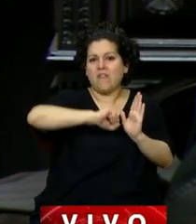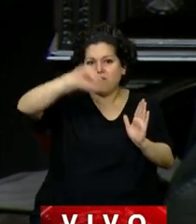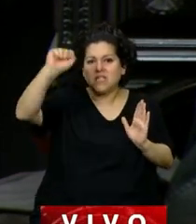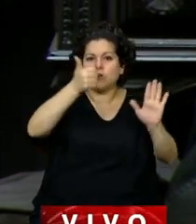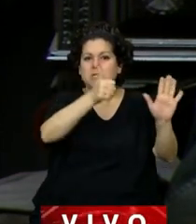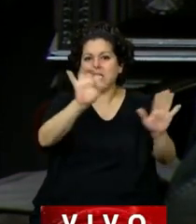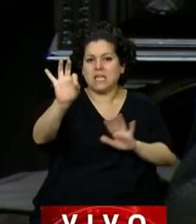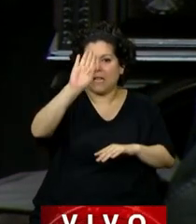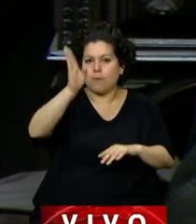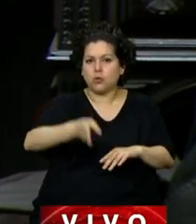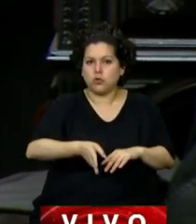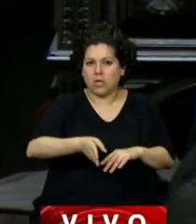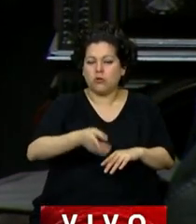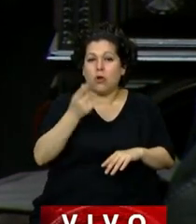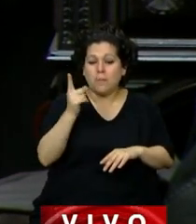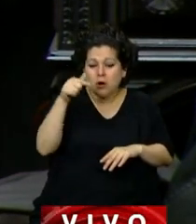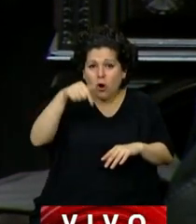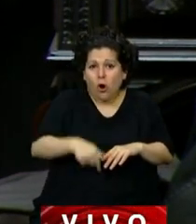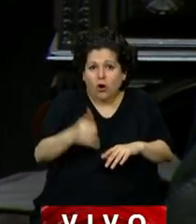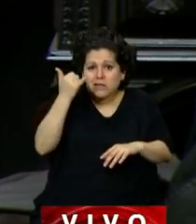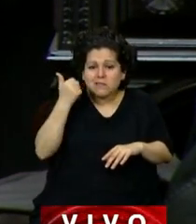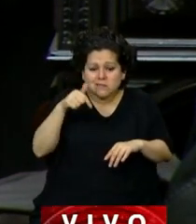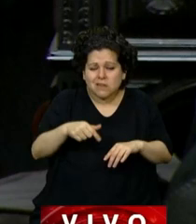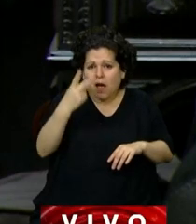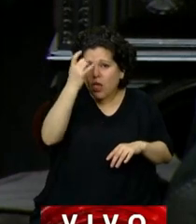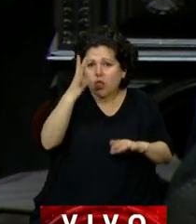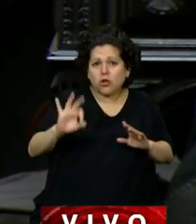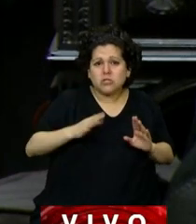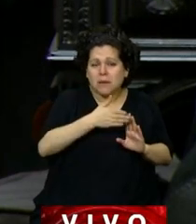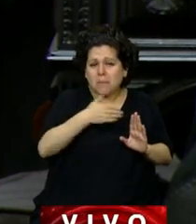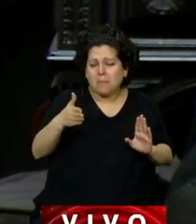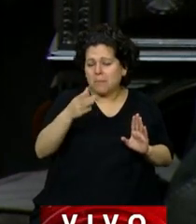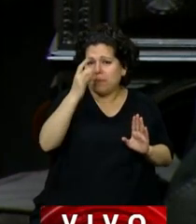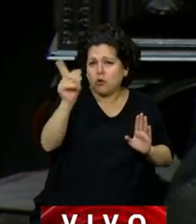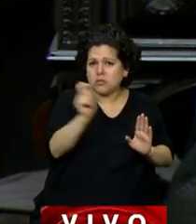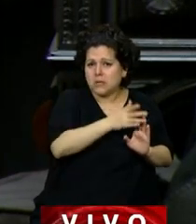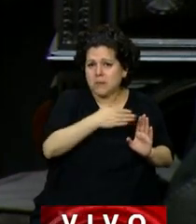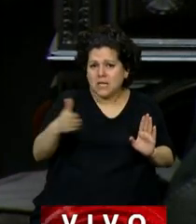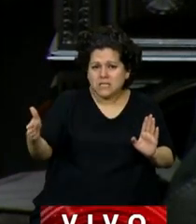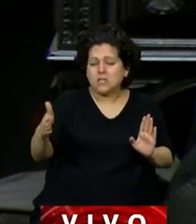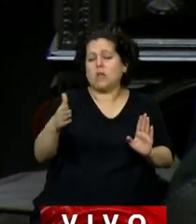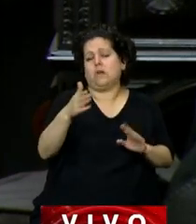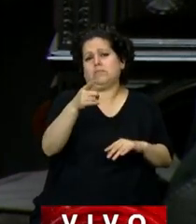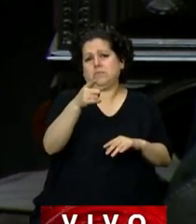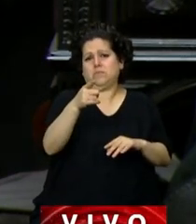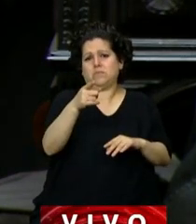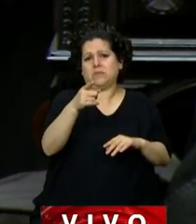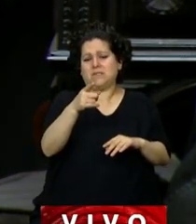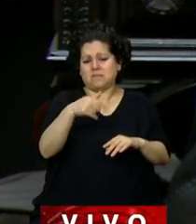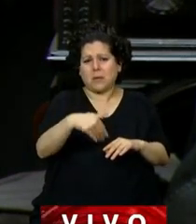del 60%, cuando hoy ya la inflación acumulada de estos 12 meses es del 83%, con una proyección del